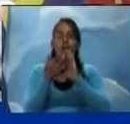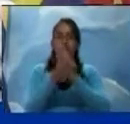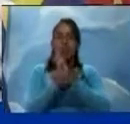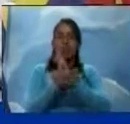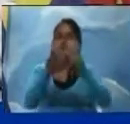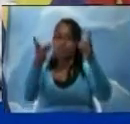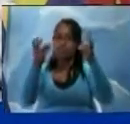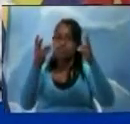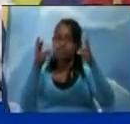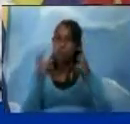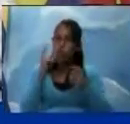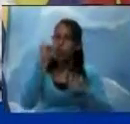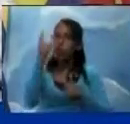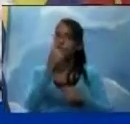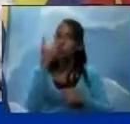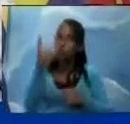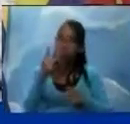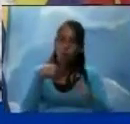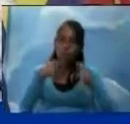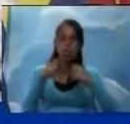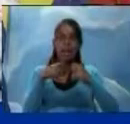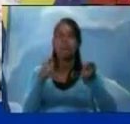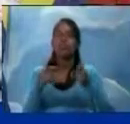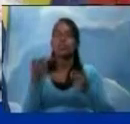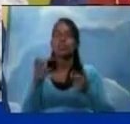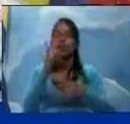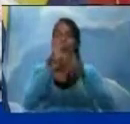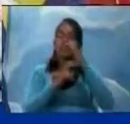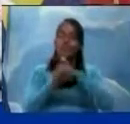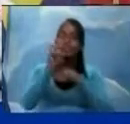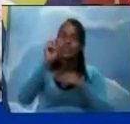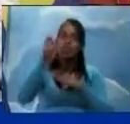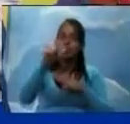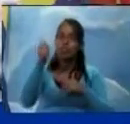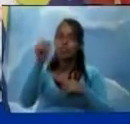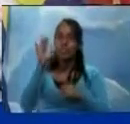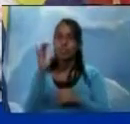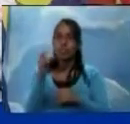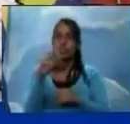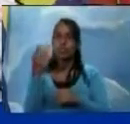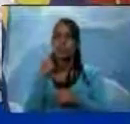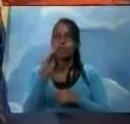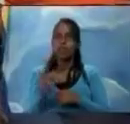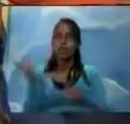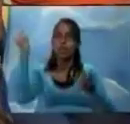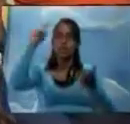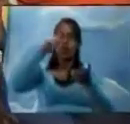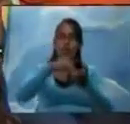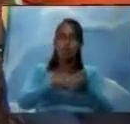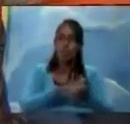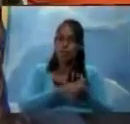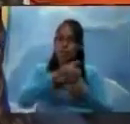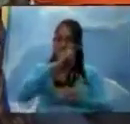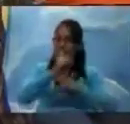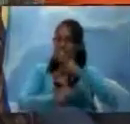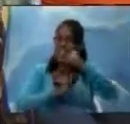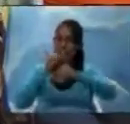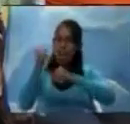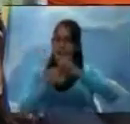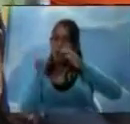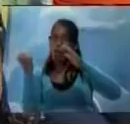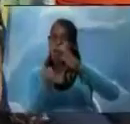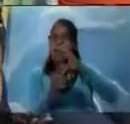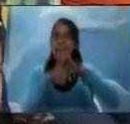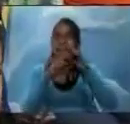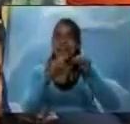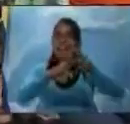recibido 1 solo talento en el versículo 18? Fue y cavó en la tierra. Fue y cavó